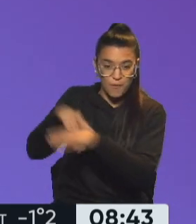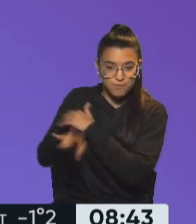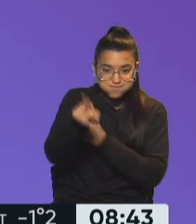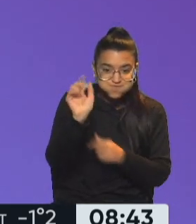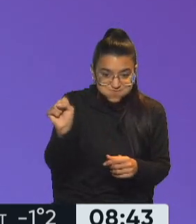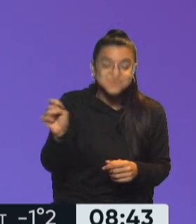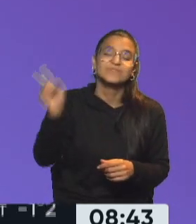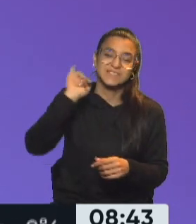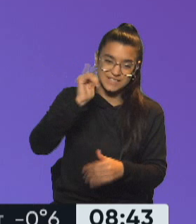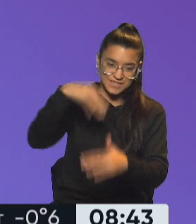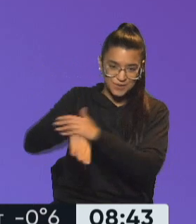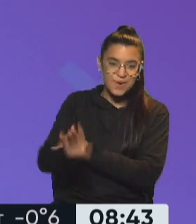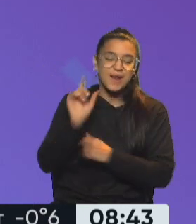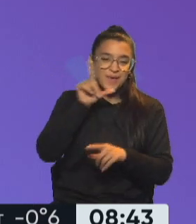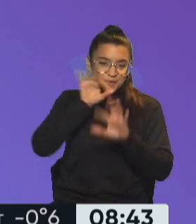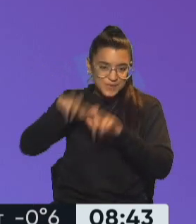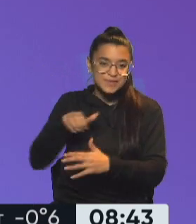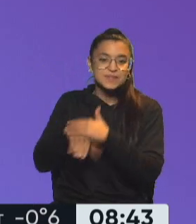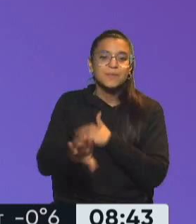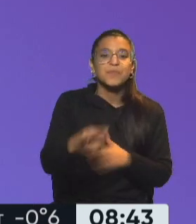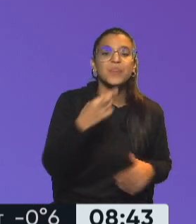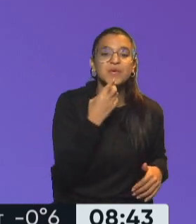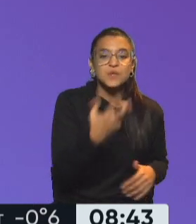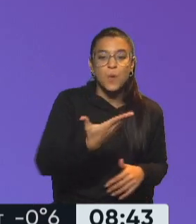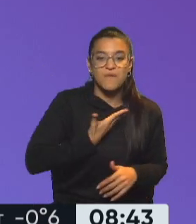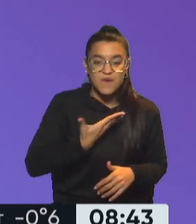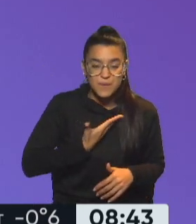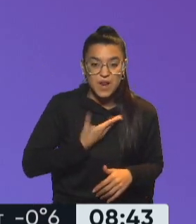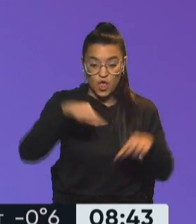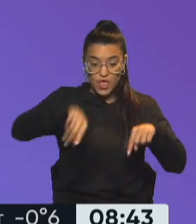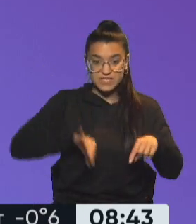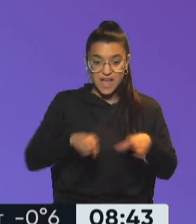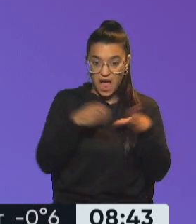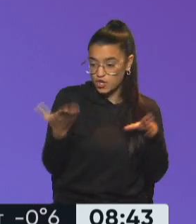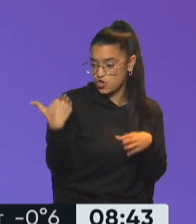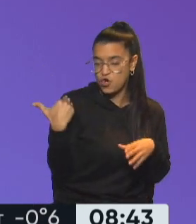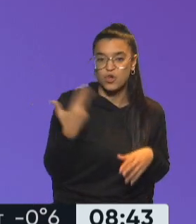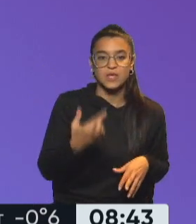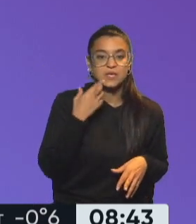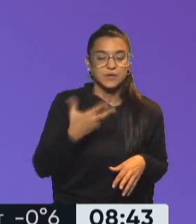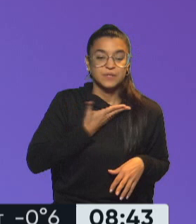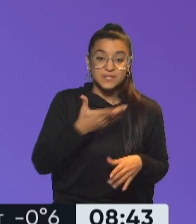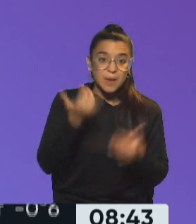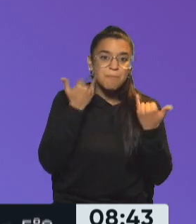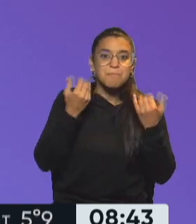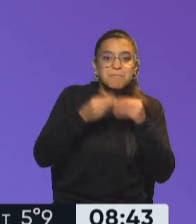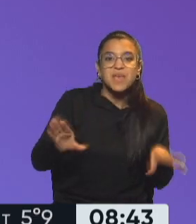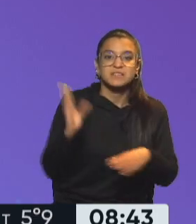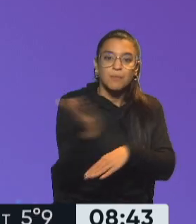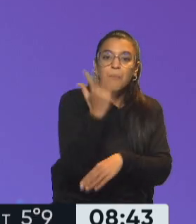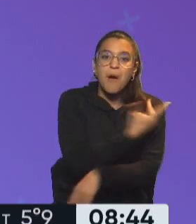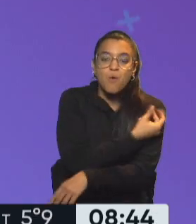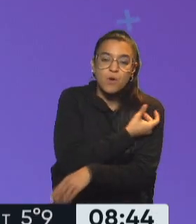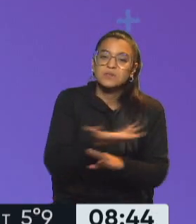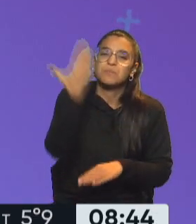Lo guardamos, exactamente. Lo publicó el 19 de febrero de este año. Ya había empezado el plan de vacunación. Recordemos primero